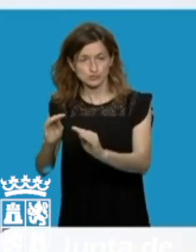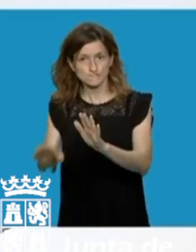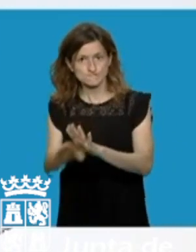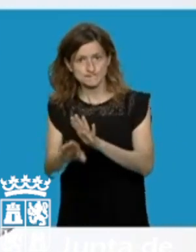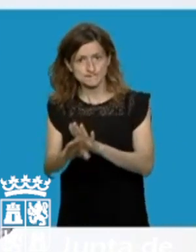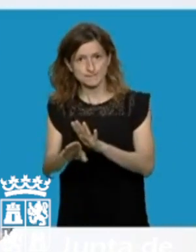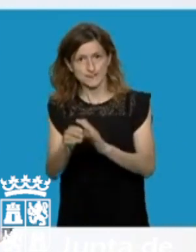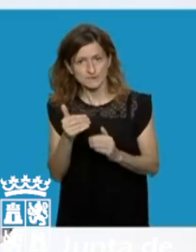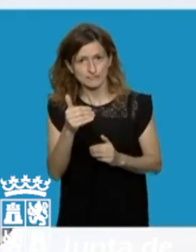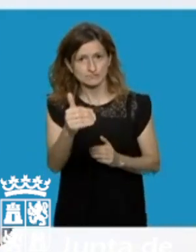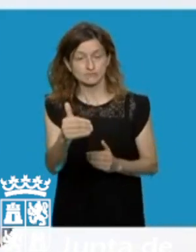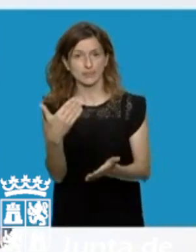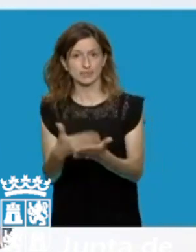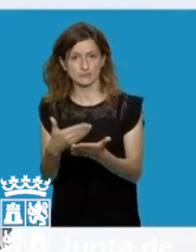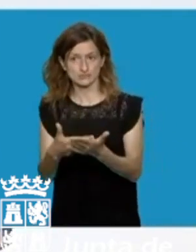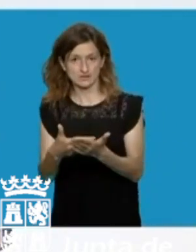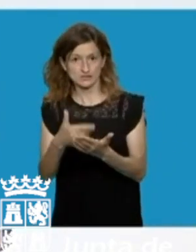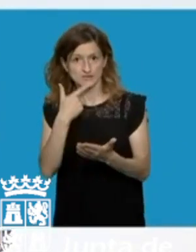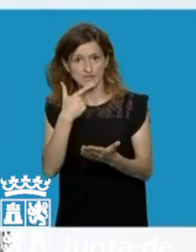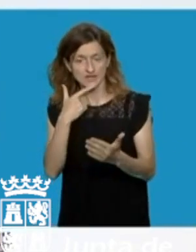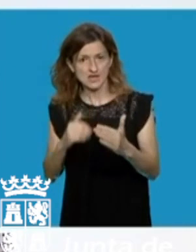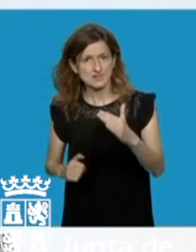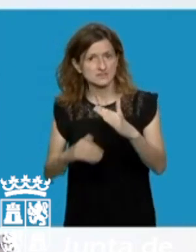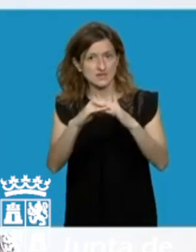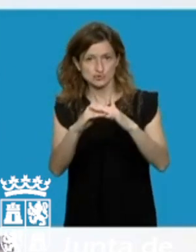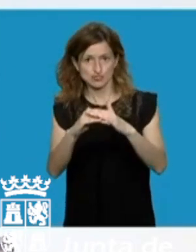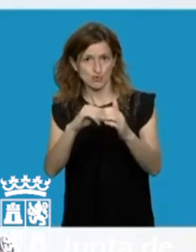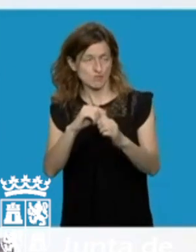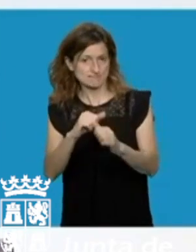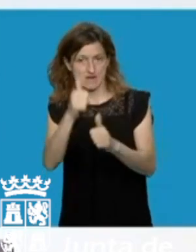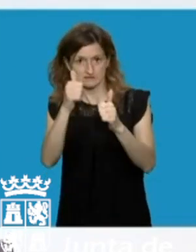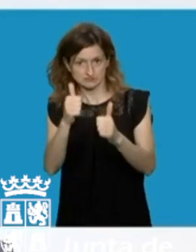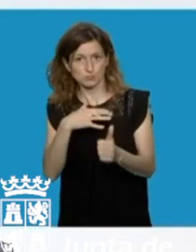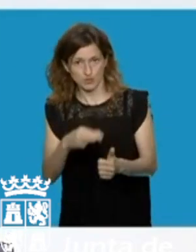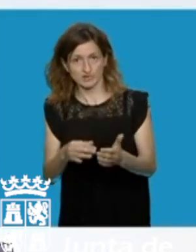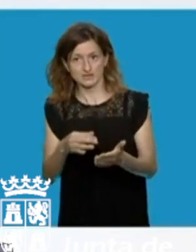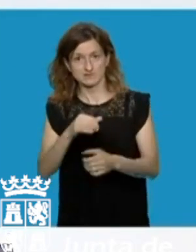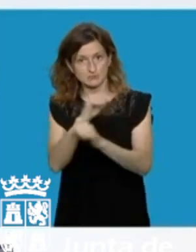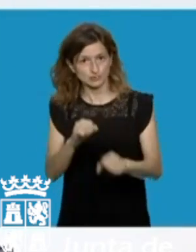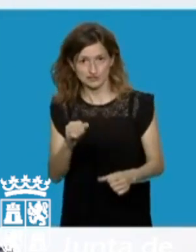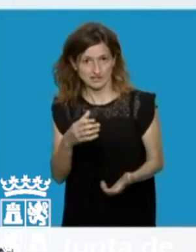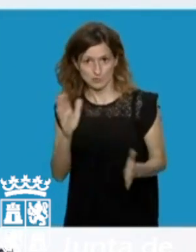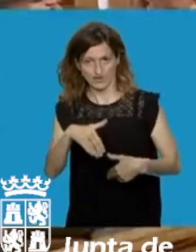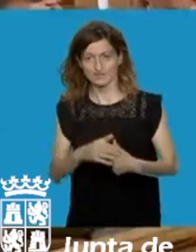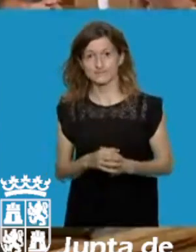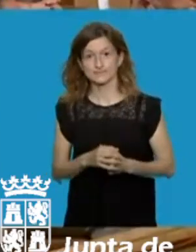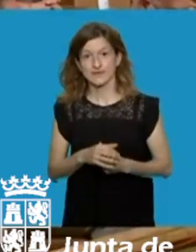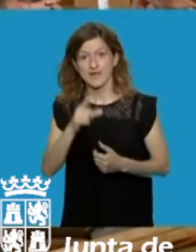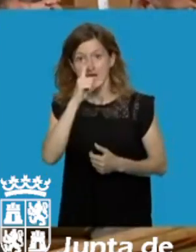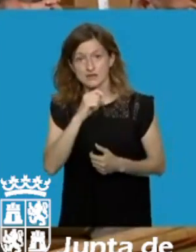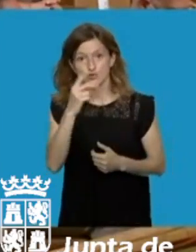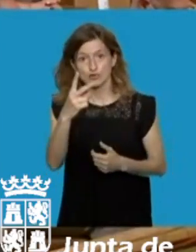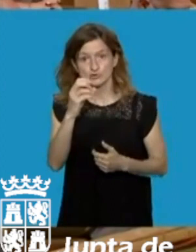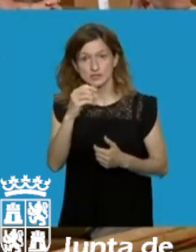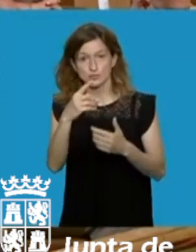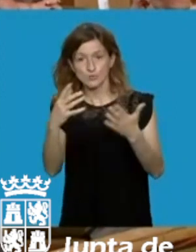su exponencial progresión, demostrando que no hay techo imposible. por méritos propios, por sus excelentes resultados en este 2019, por